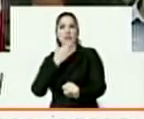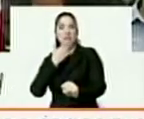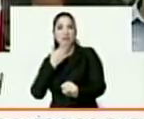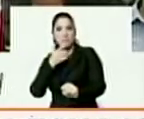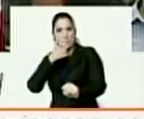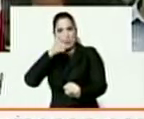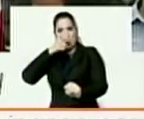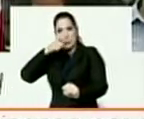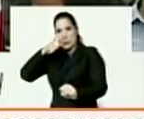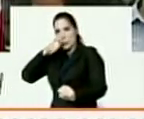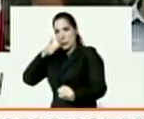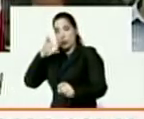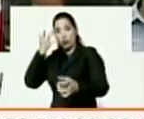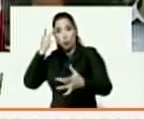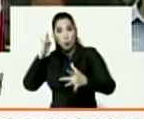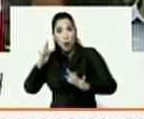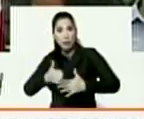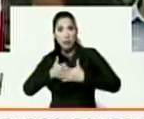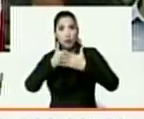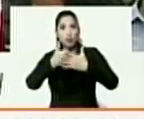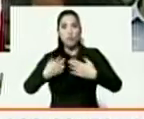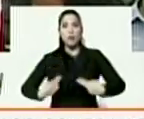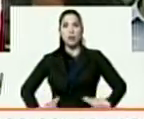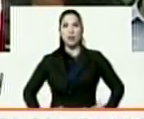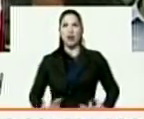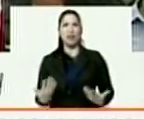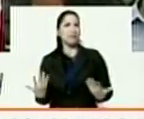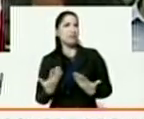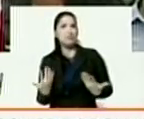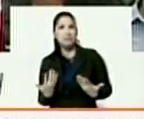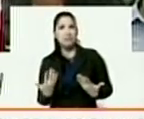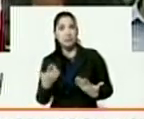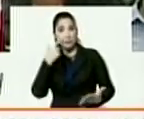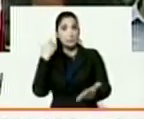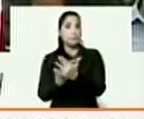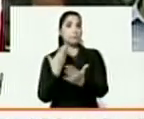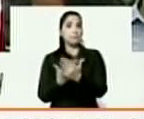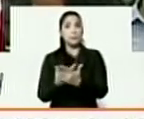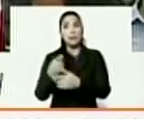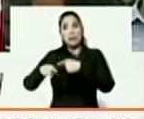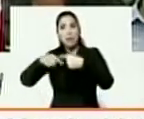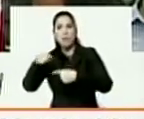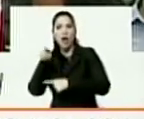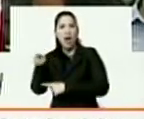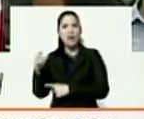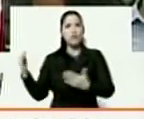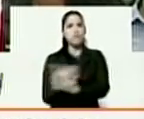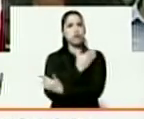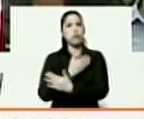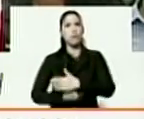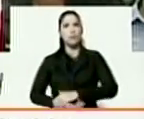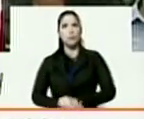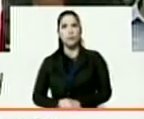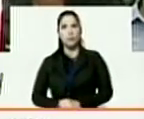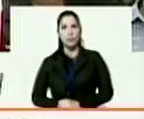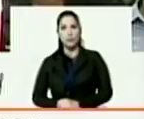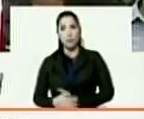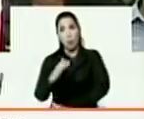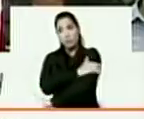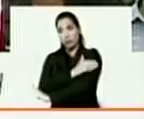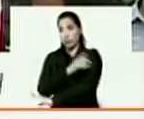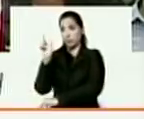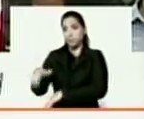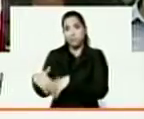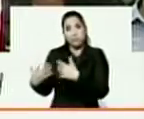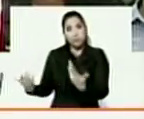de la supuesta ayuda humanitaria ayuda humanitaria que se comprobó luego que ellos mismos se robaron en la derecha pues y ese